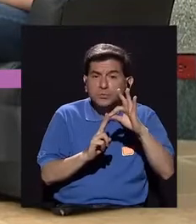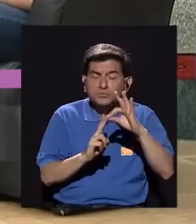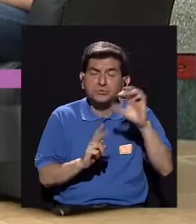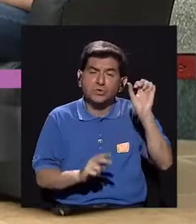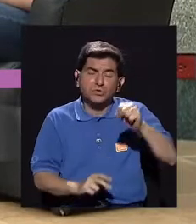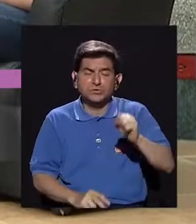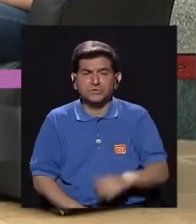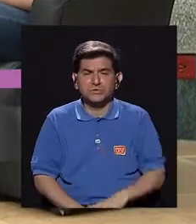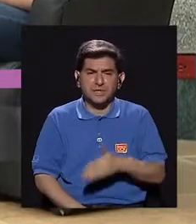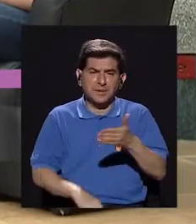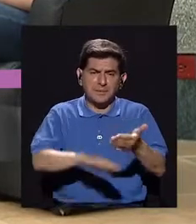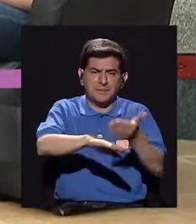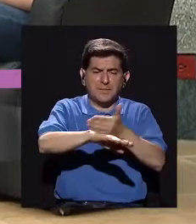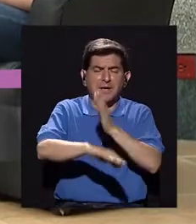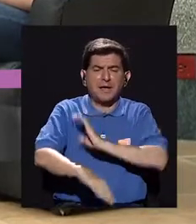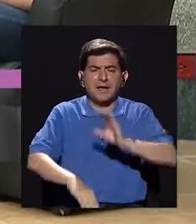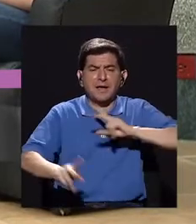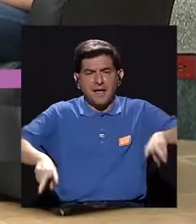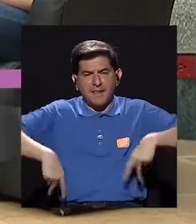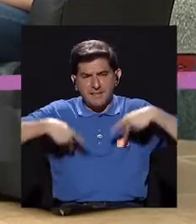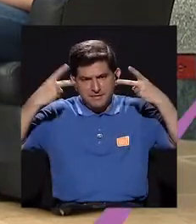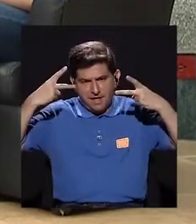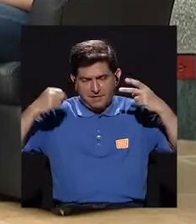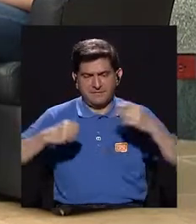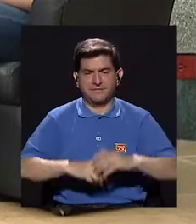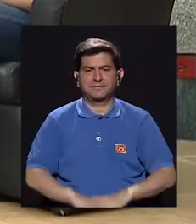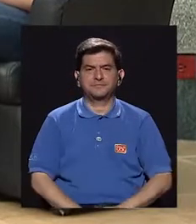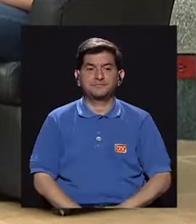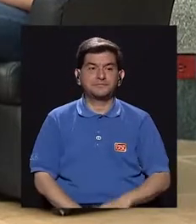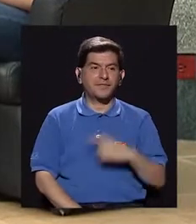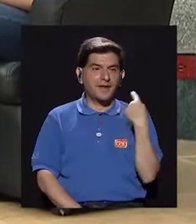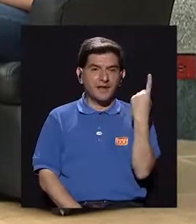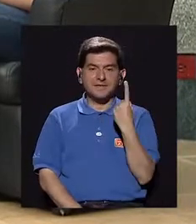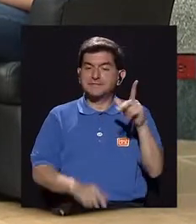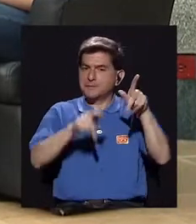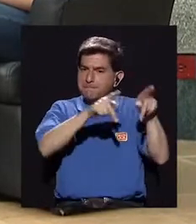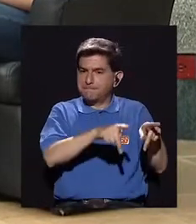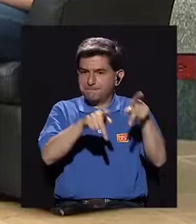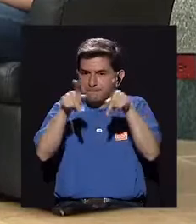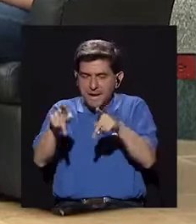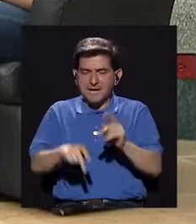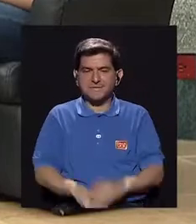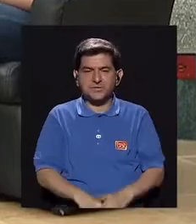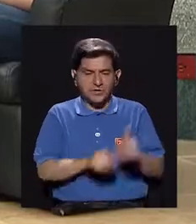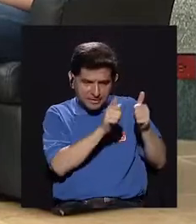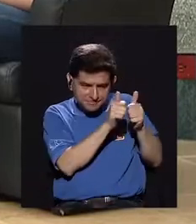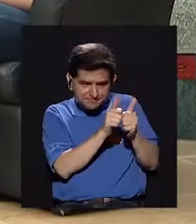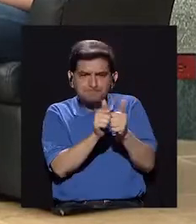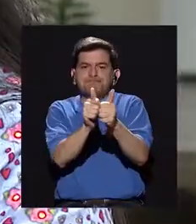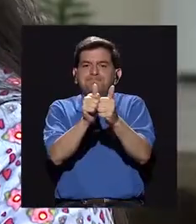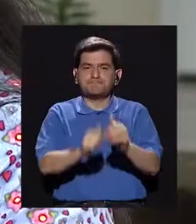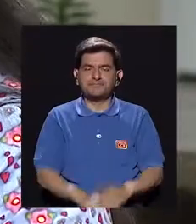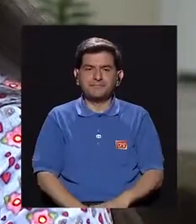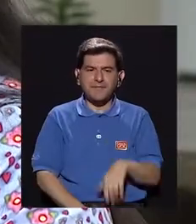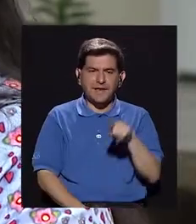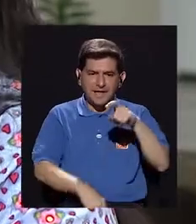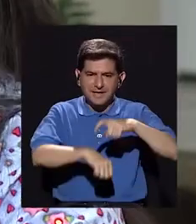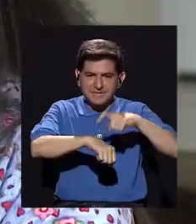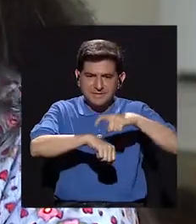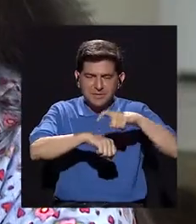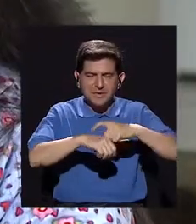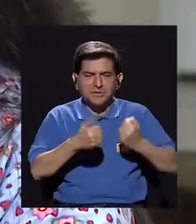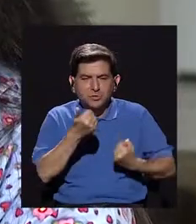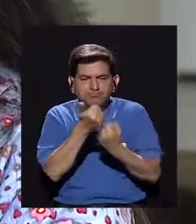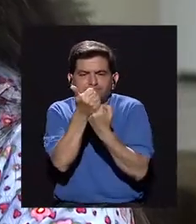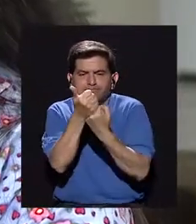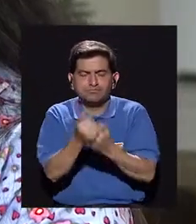una alternativa para mejorar su calidad de vida. Siempre hay personas que están a la par y que le van a brindar